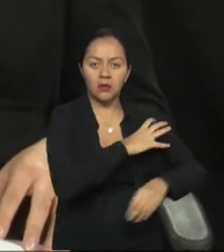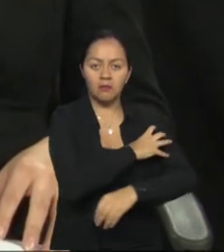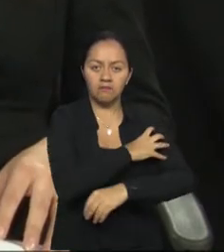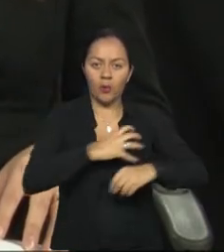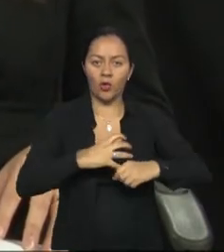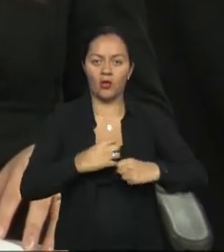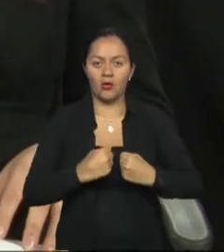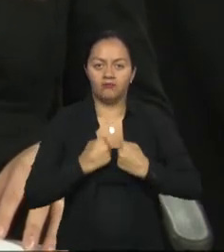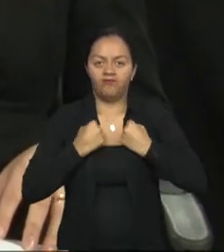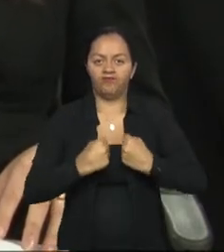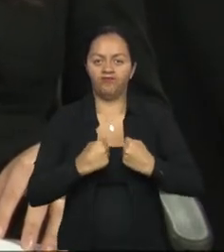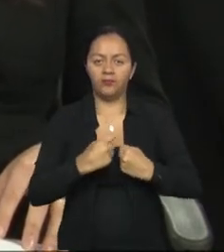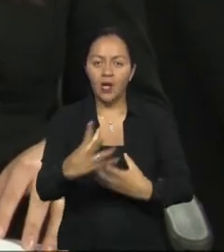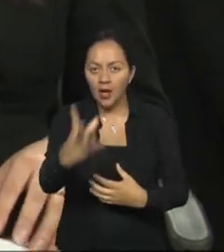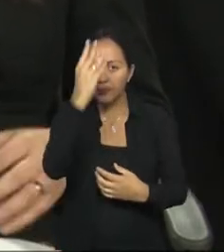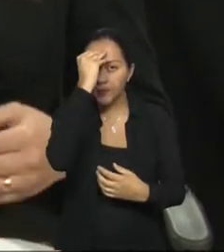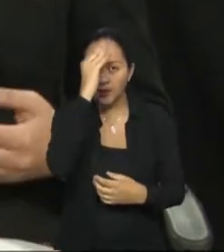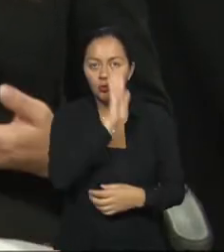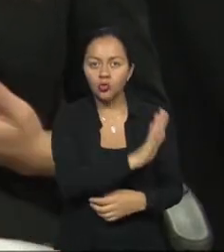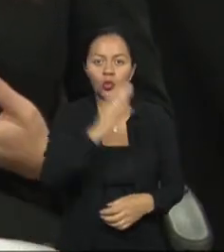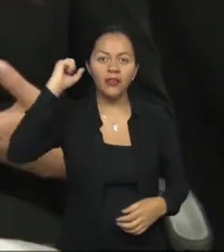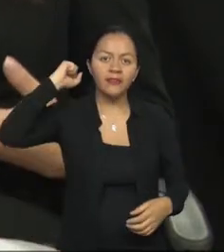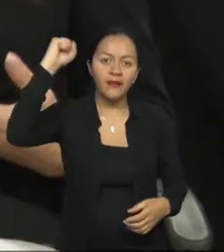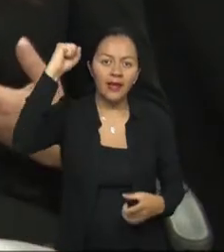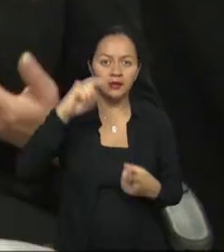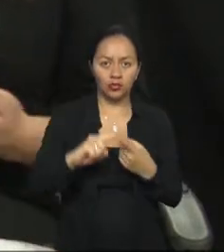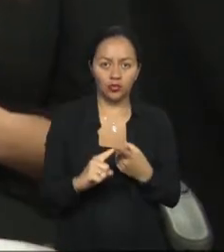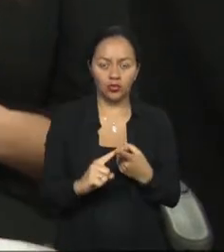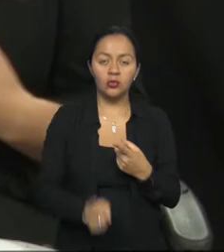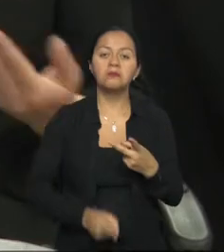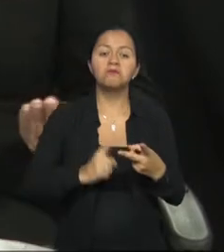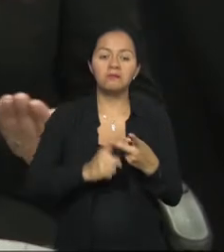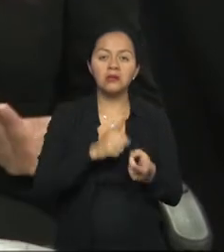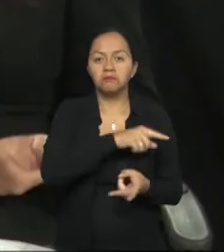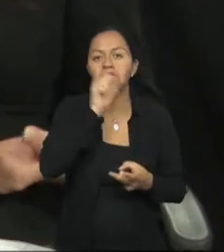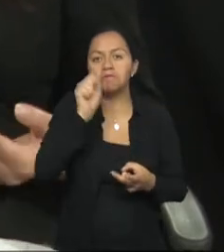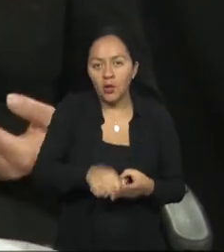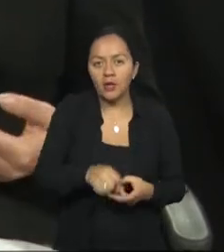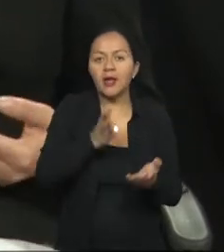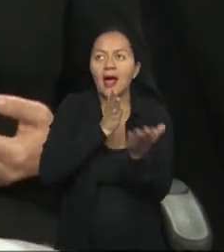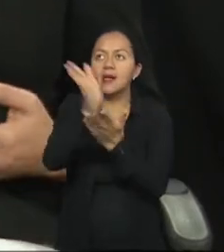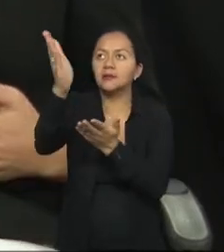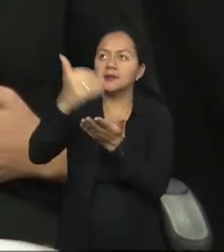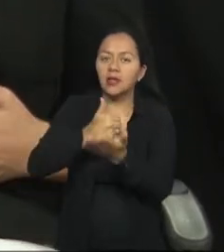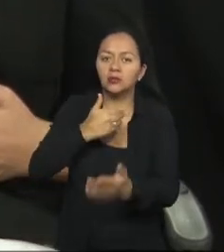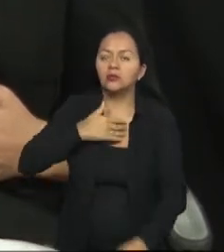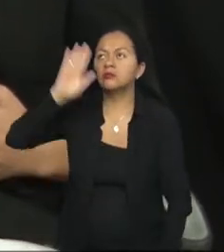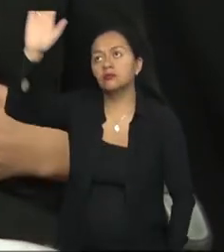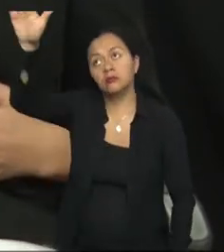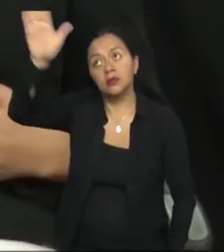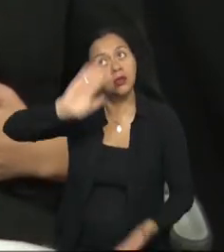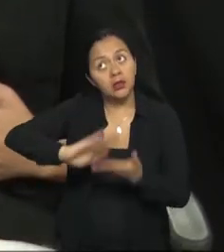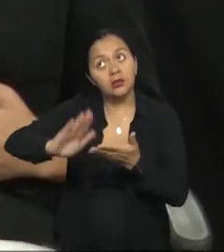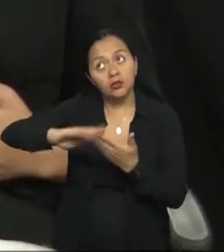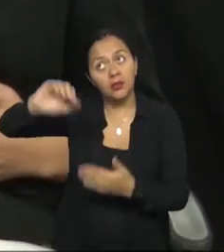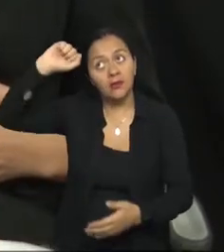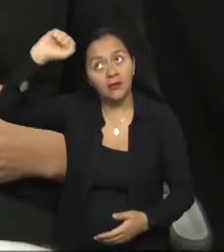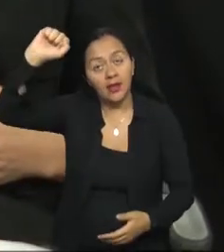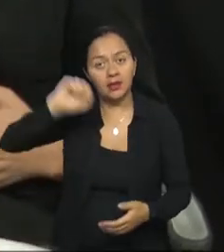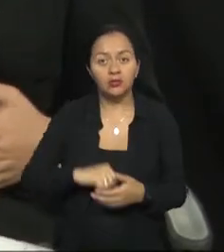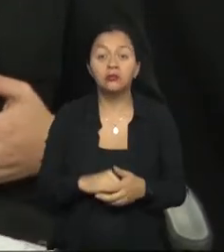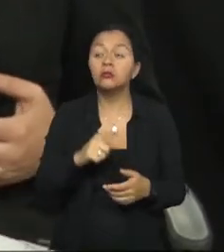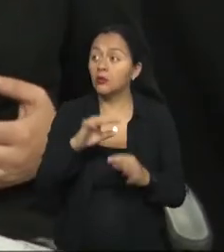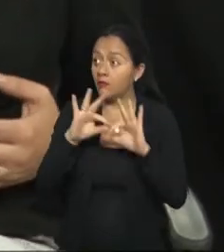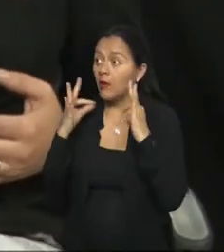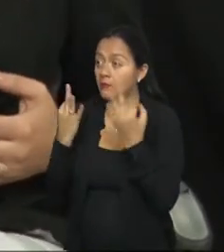estar conscientes de sus derechos y de qué es, cómo ellos pueden acceder o exigir que pero se cumplan con la familia estos también,